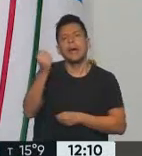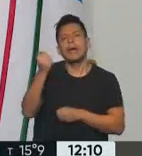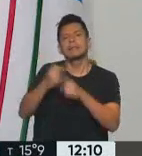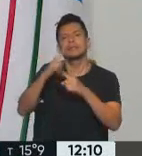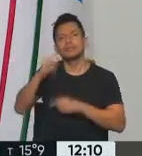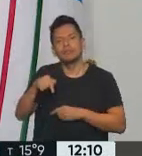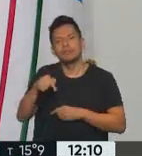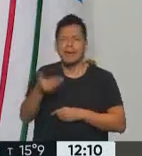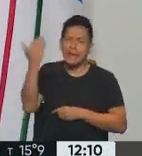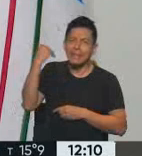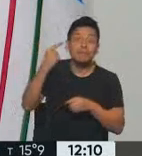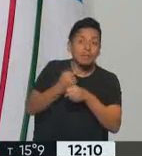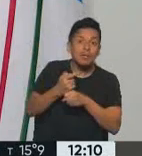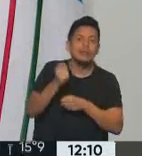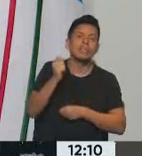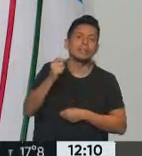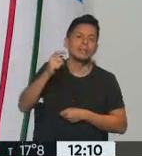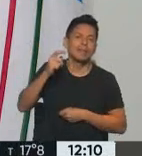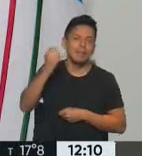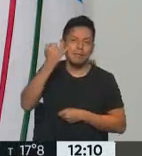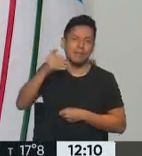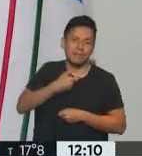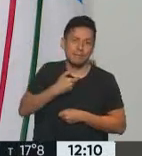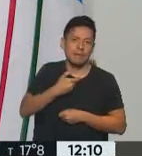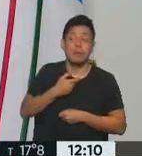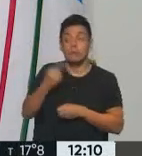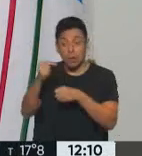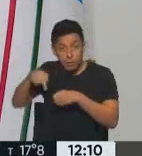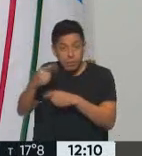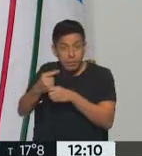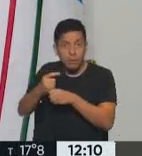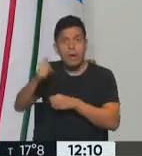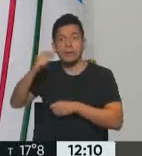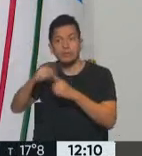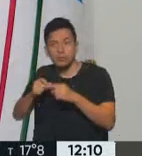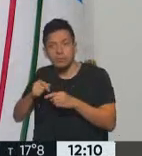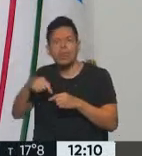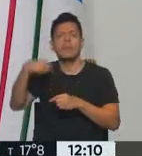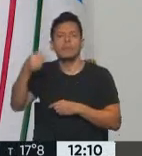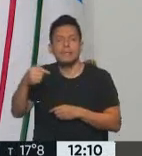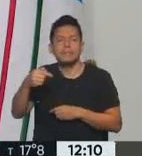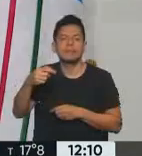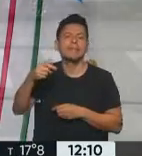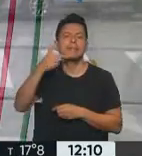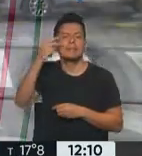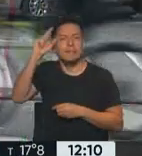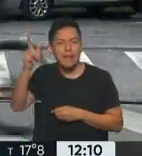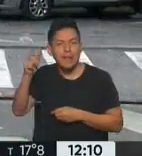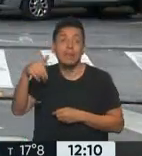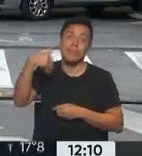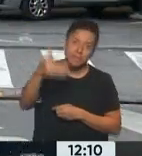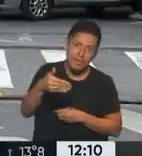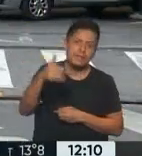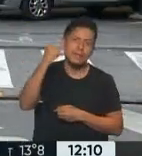sido YPF, bueno, después siguió Shell y bueno, ahora YPF también a partir de las 0 horas hizo sus aumentos correspondientes. ¿Por